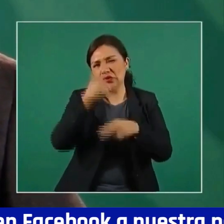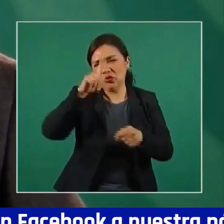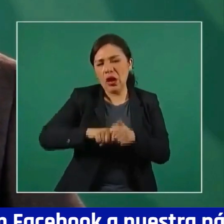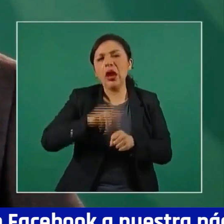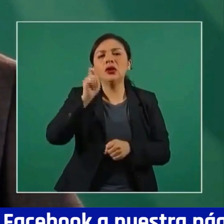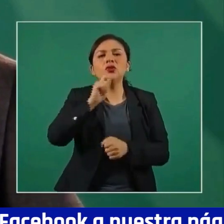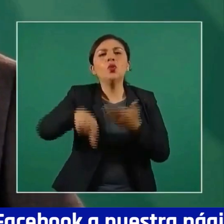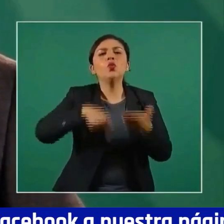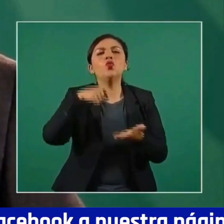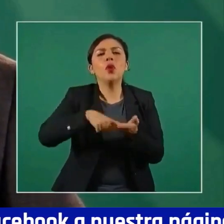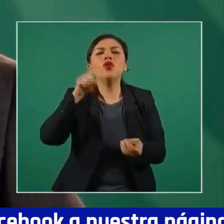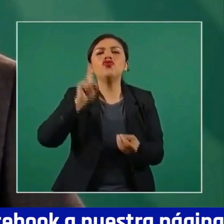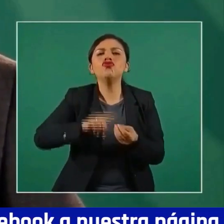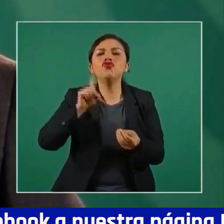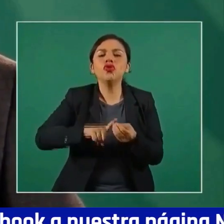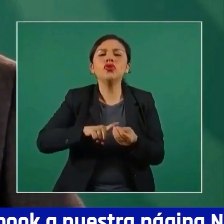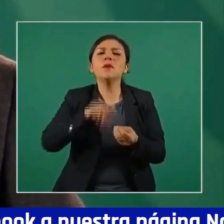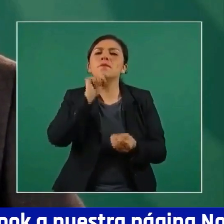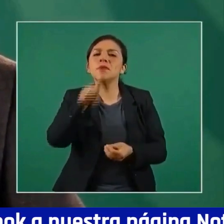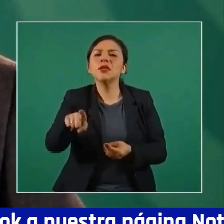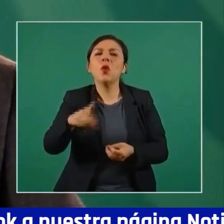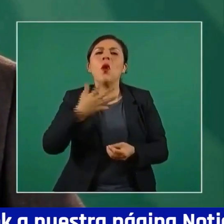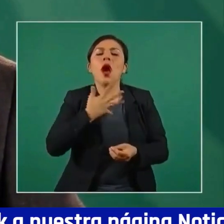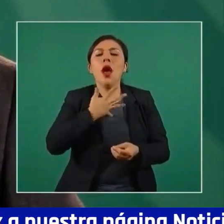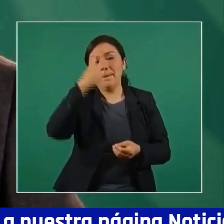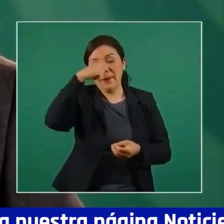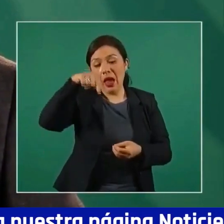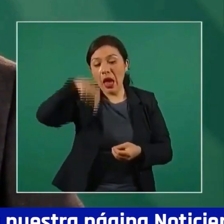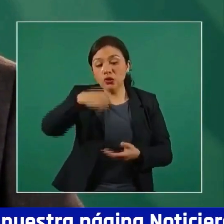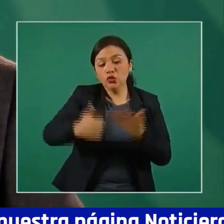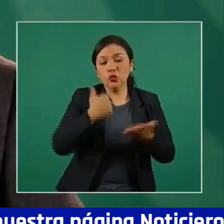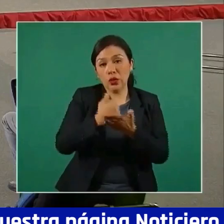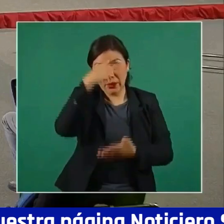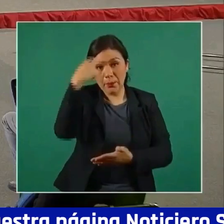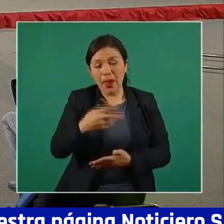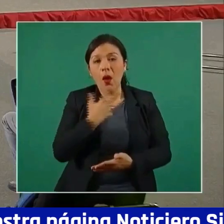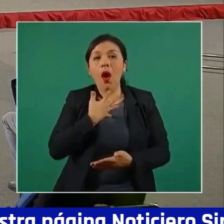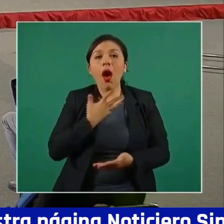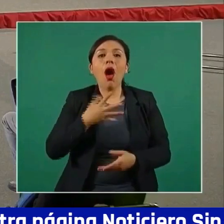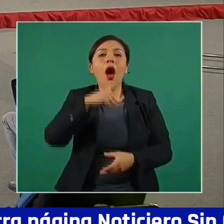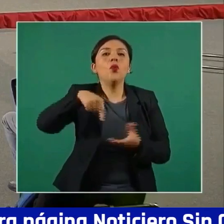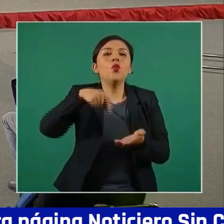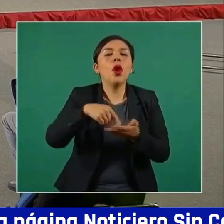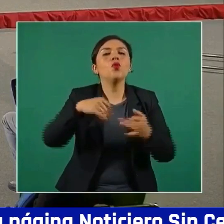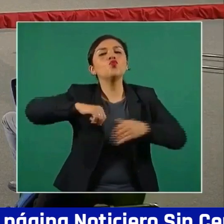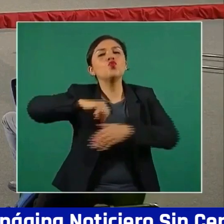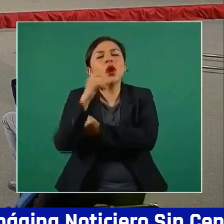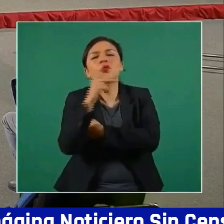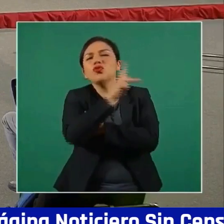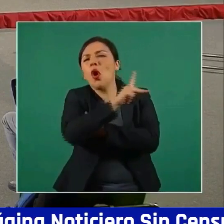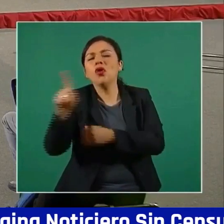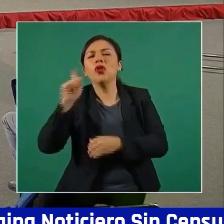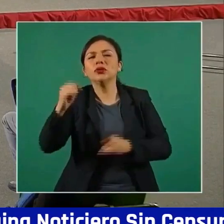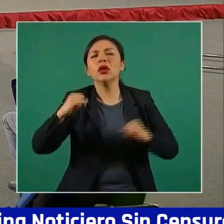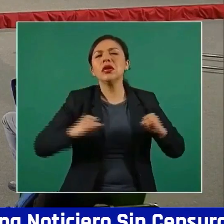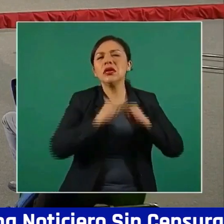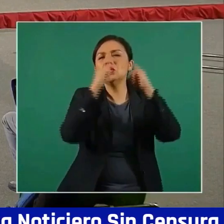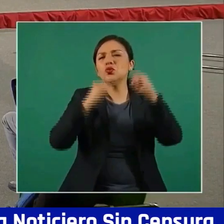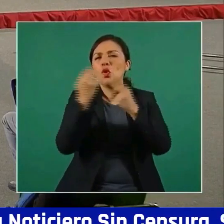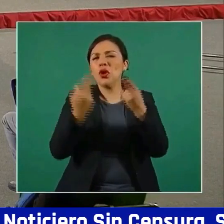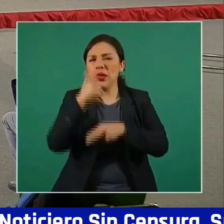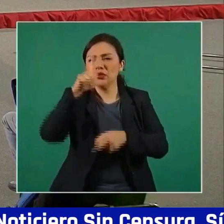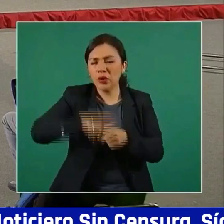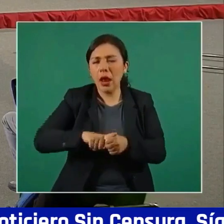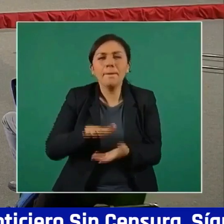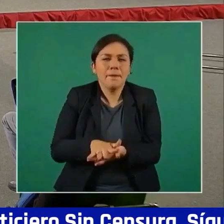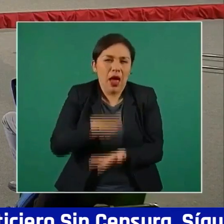en el espacio dado a la Ciudad de México, donde están todos los institutos nacionales, la mayoría de ellos, e